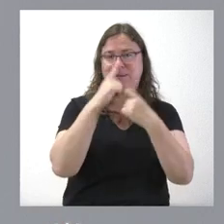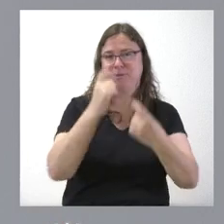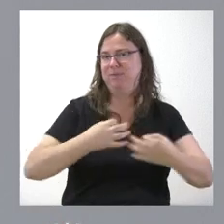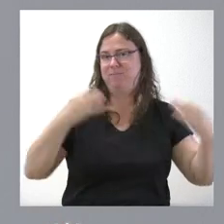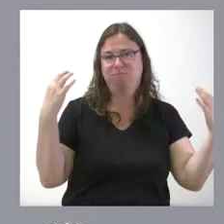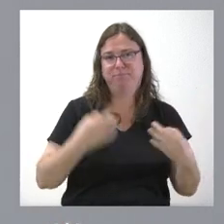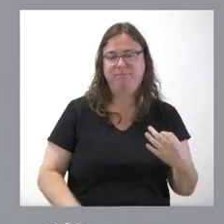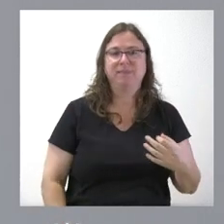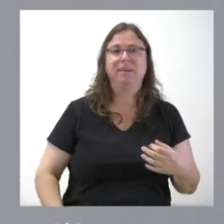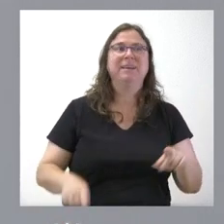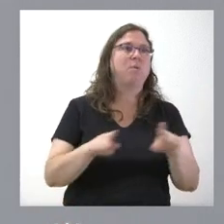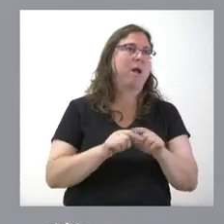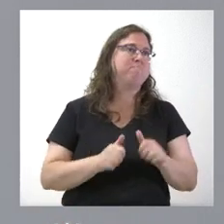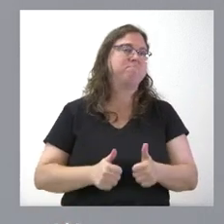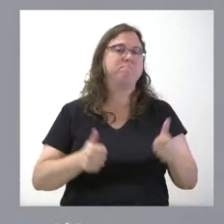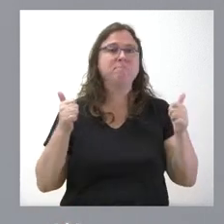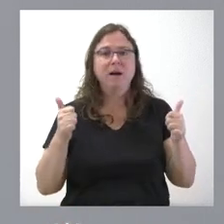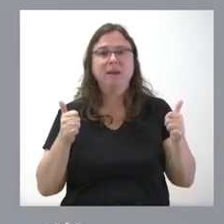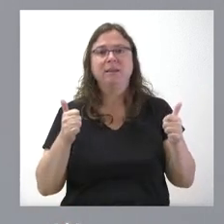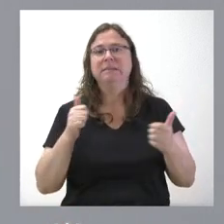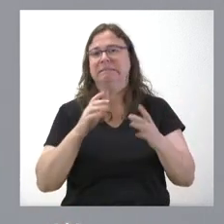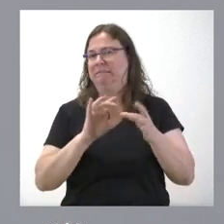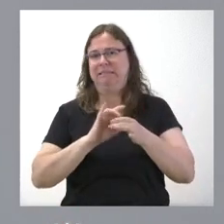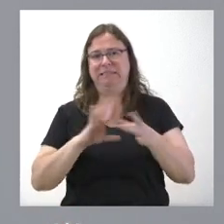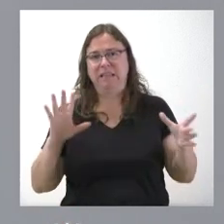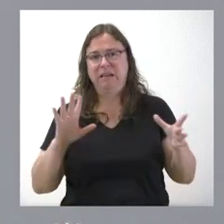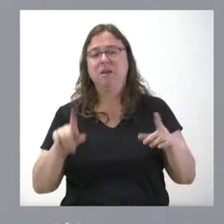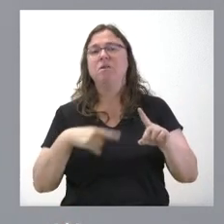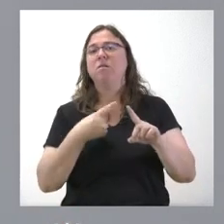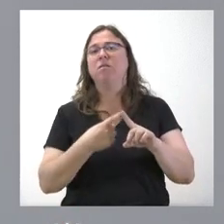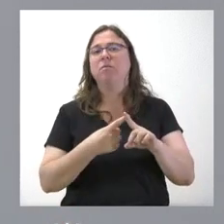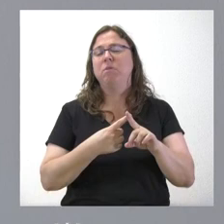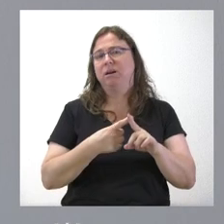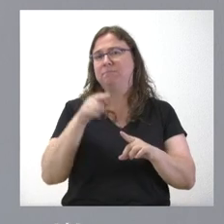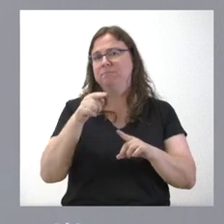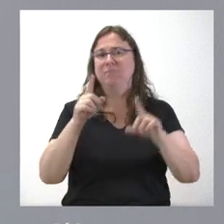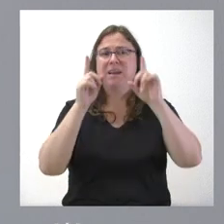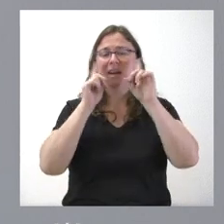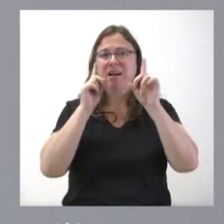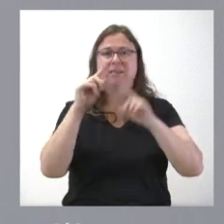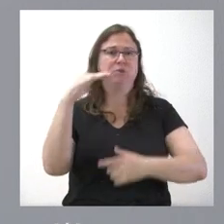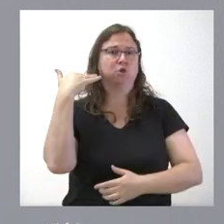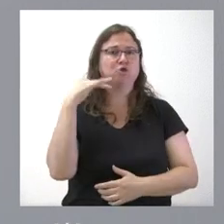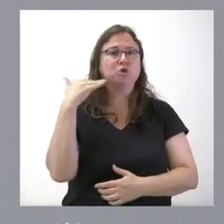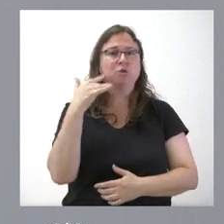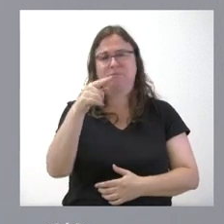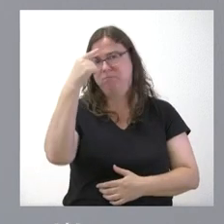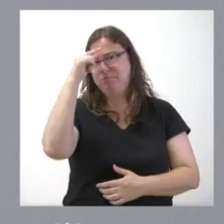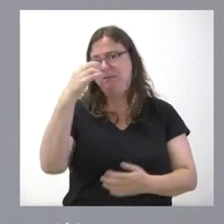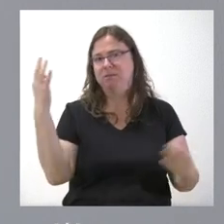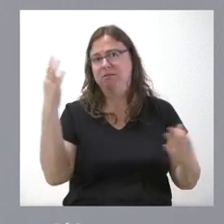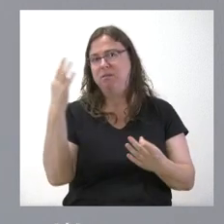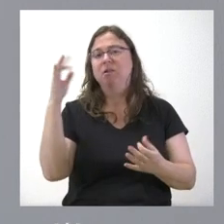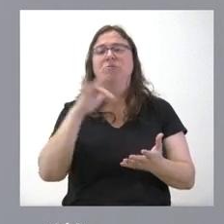es un sentido más amplio y que no tiene nada que ver con esto y que lógicamente también merece nuestra atención en el caso concreto de Soria saben ustedes que tenemos en